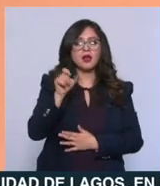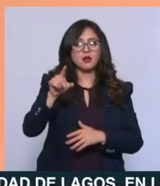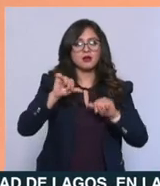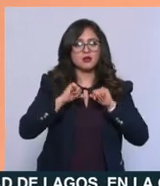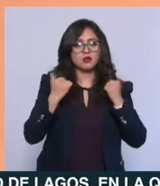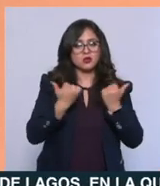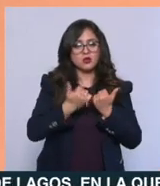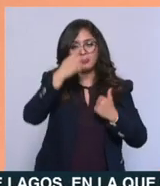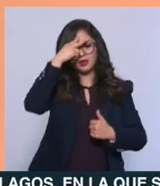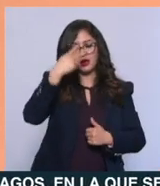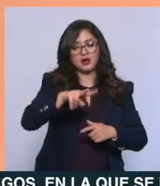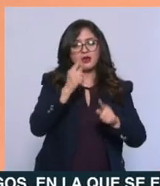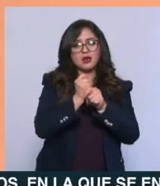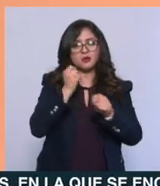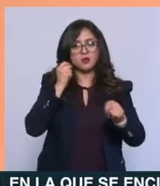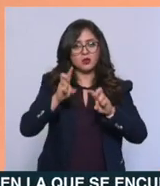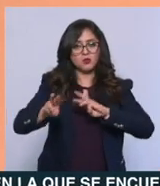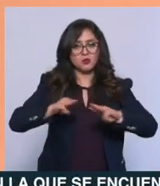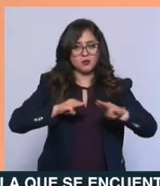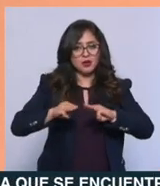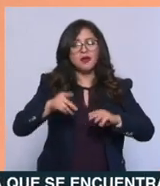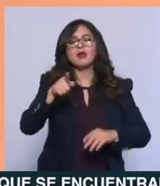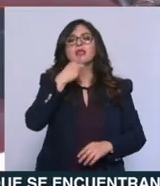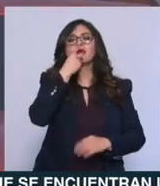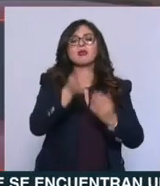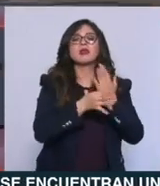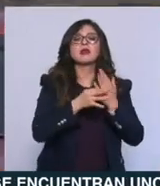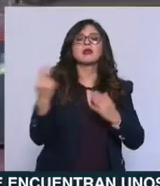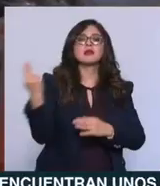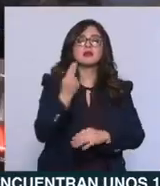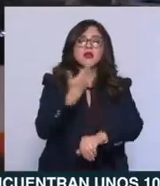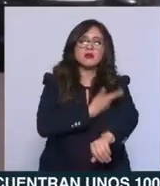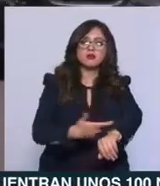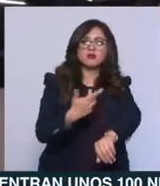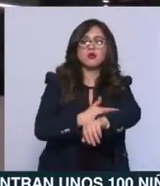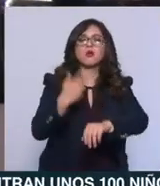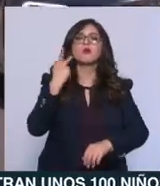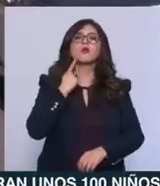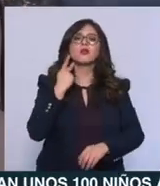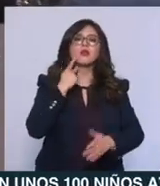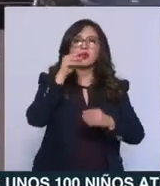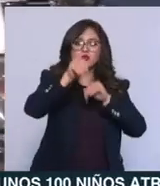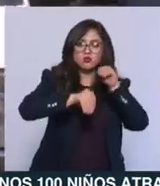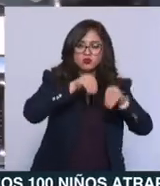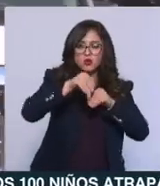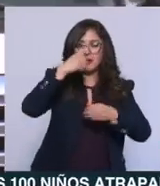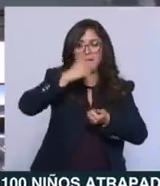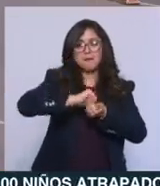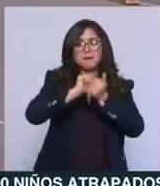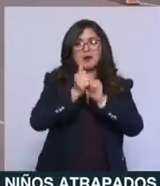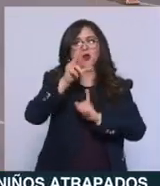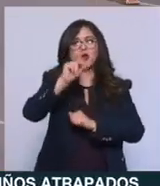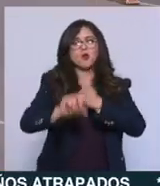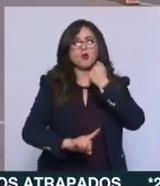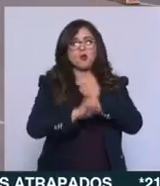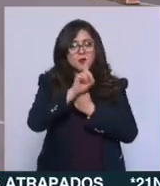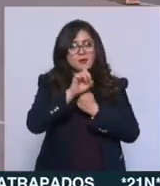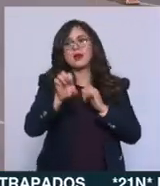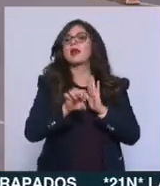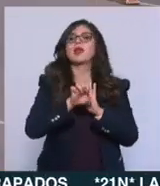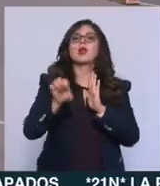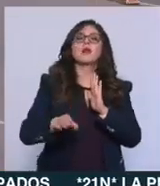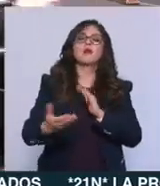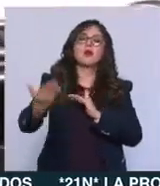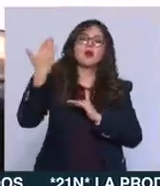Mexicana de Transporte y Movilidad, indicó que se requieren políticas integrales que no generen mayores afectaciones colaterales, como se registró